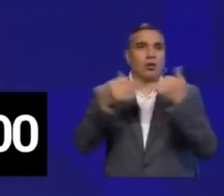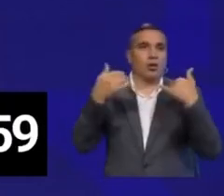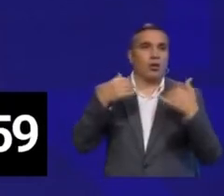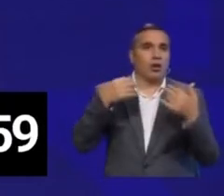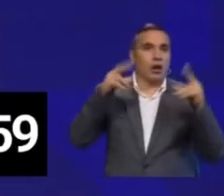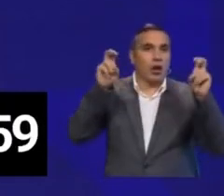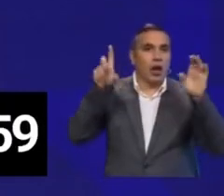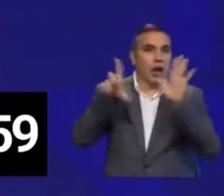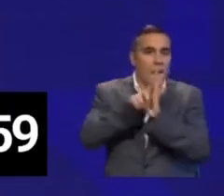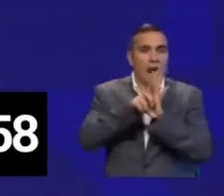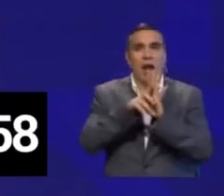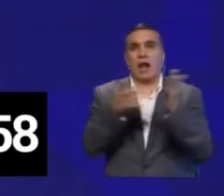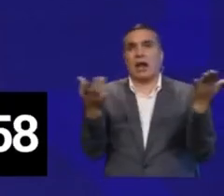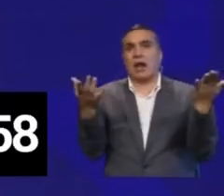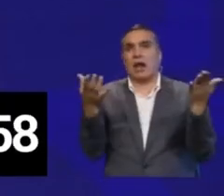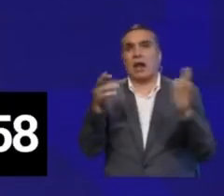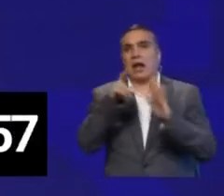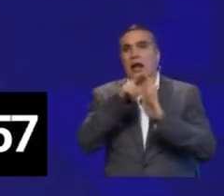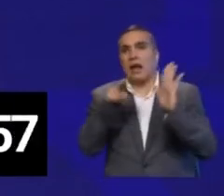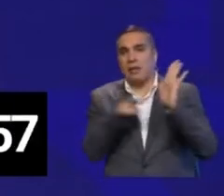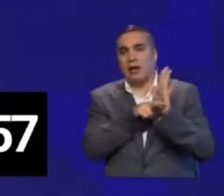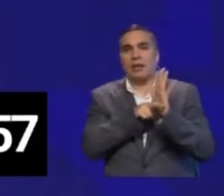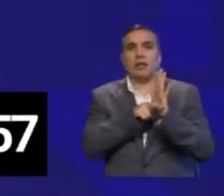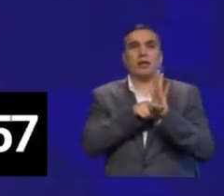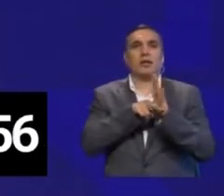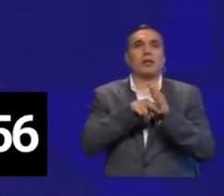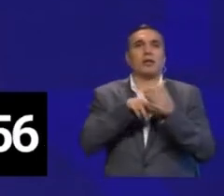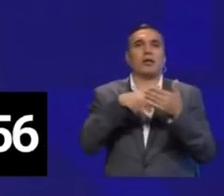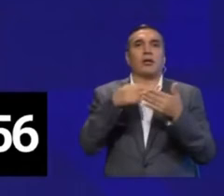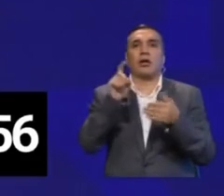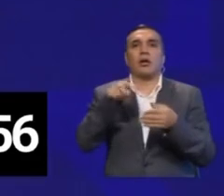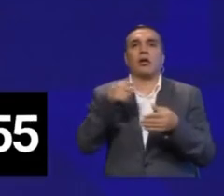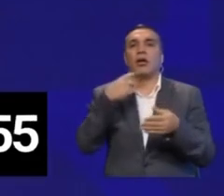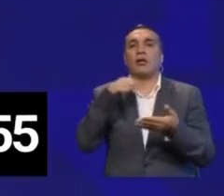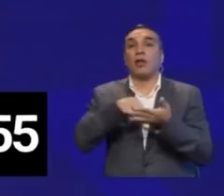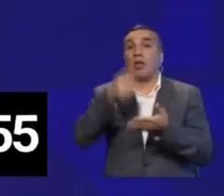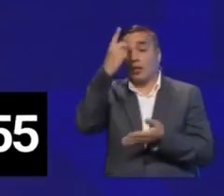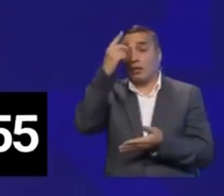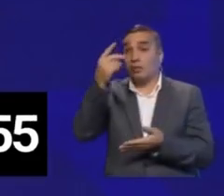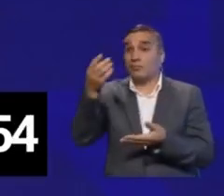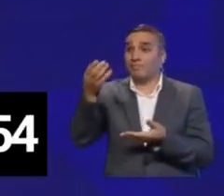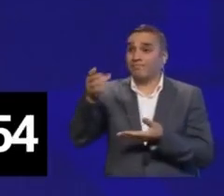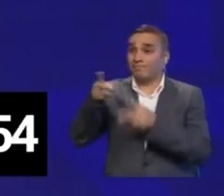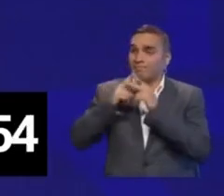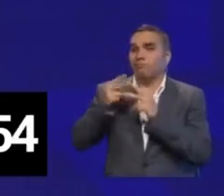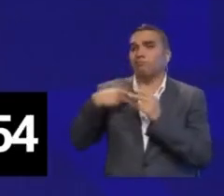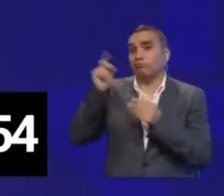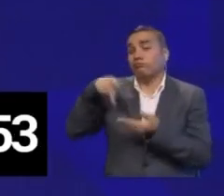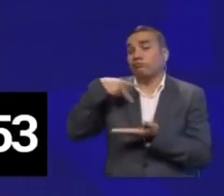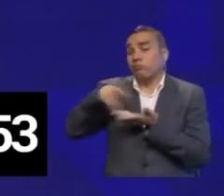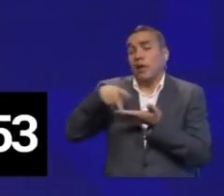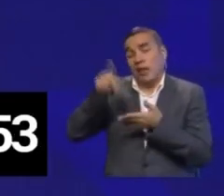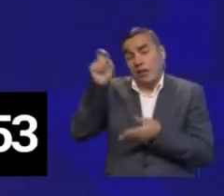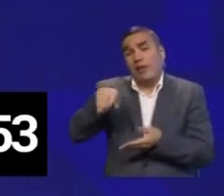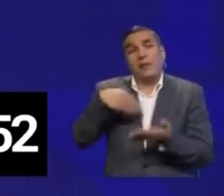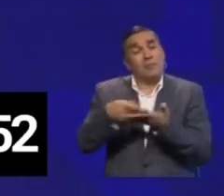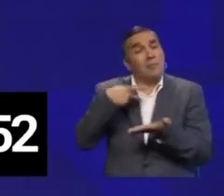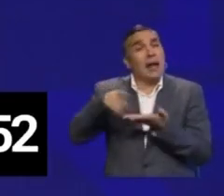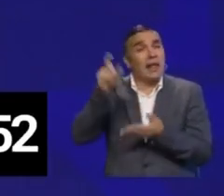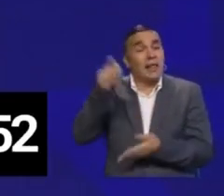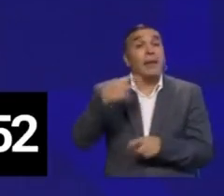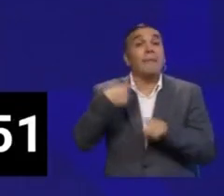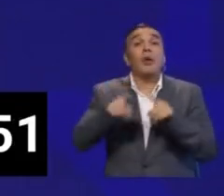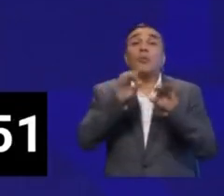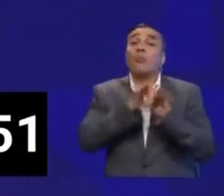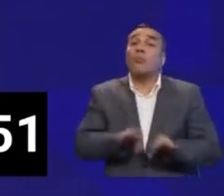que adquirimos compromisos que después no cumplimos. La deuda hay que pagarla, la tendremos que pagar todos los ecuatorianos. Lo que hay que